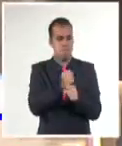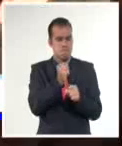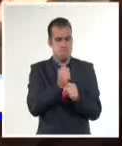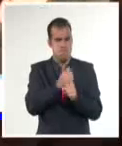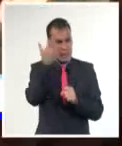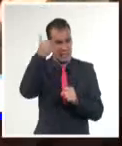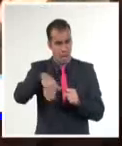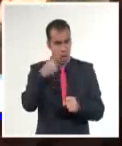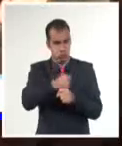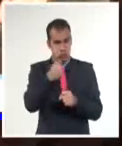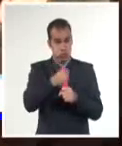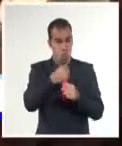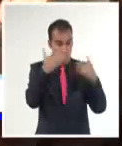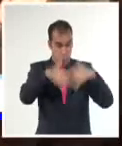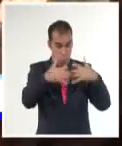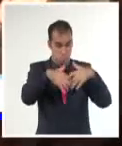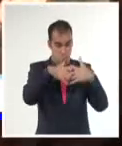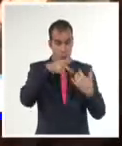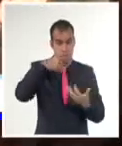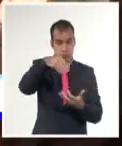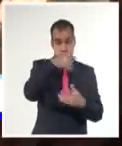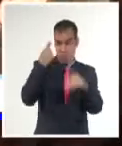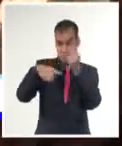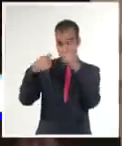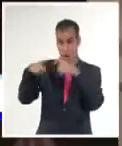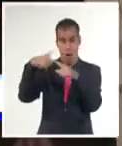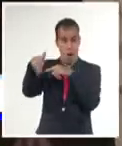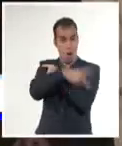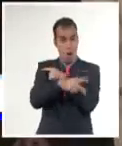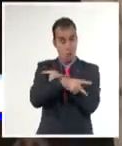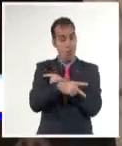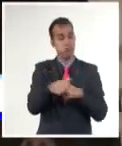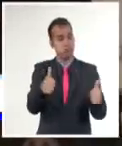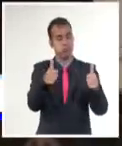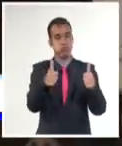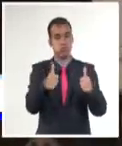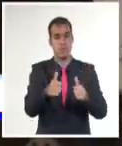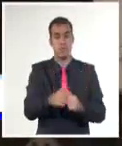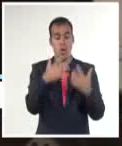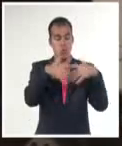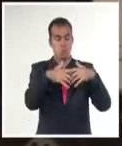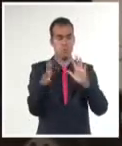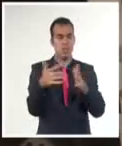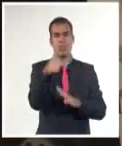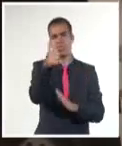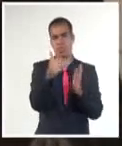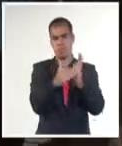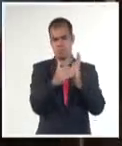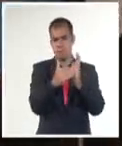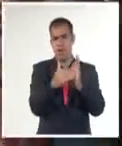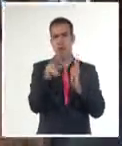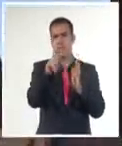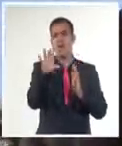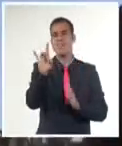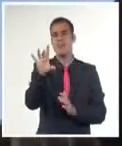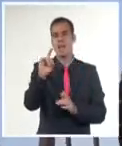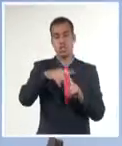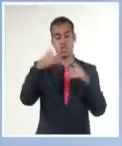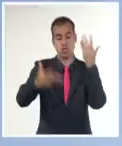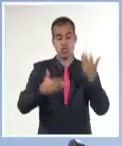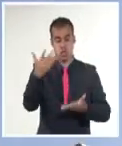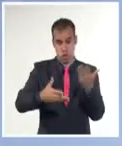de producción de miel y de exportaciones. En producción superaron las 10.215 toneladas de